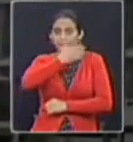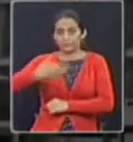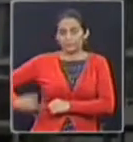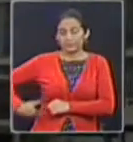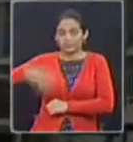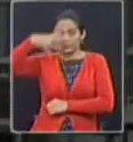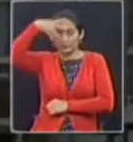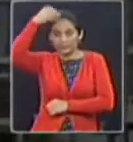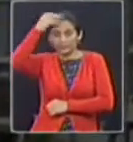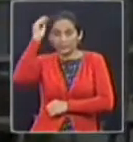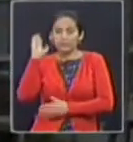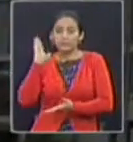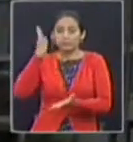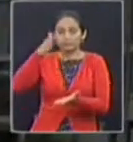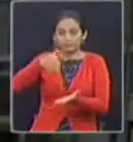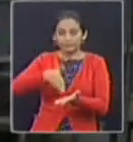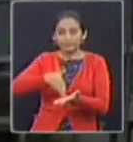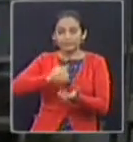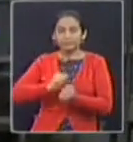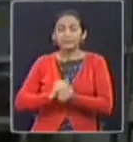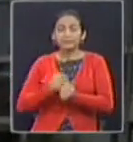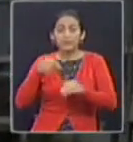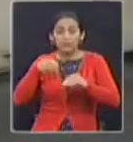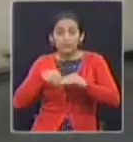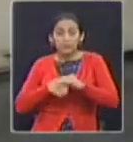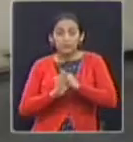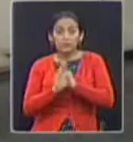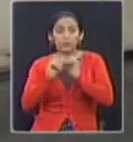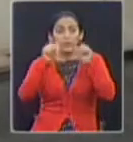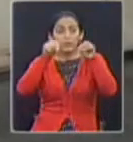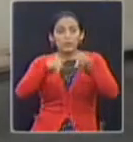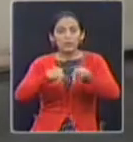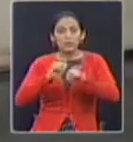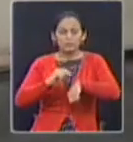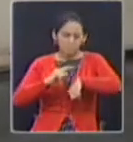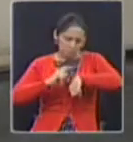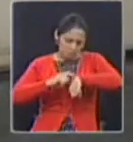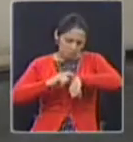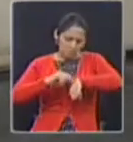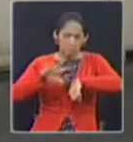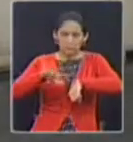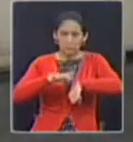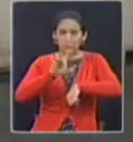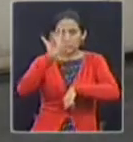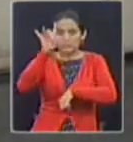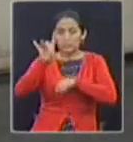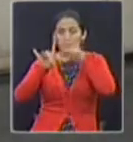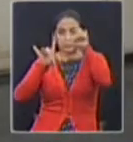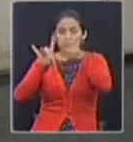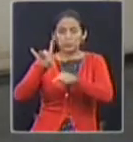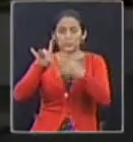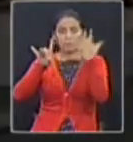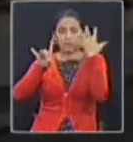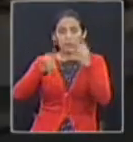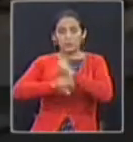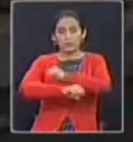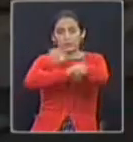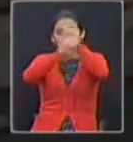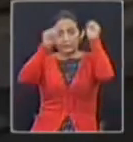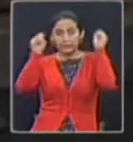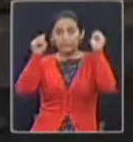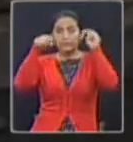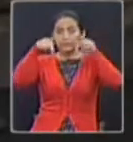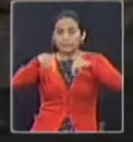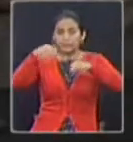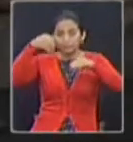vicepresidente Jorge Glass. Su ingreso a esta dependencia se dio a las 8 y 15 de esta mañana.